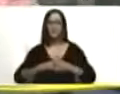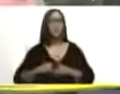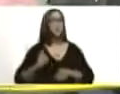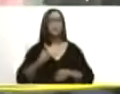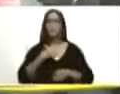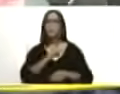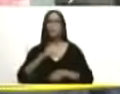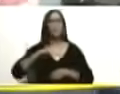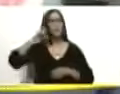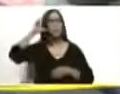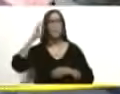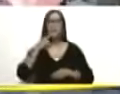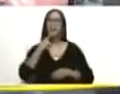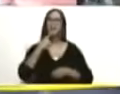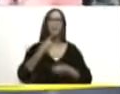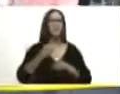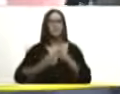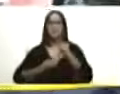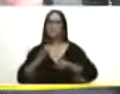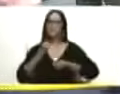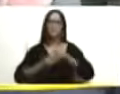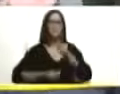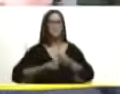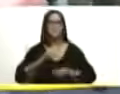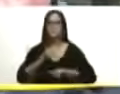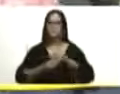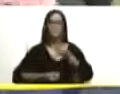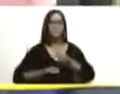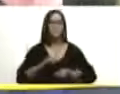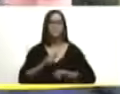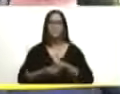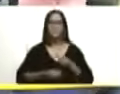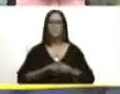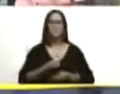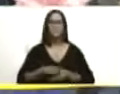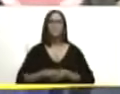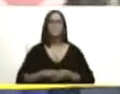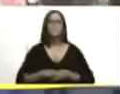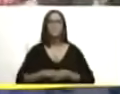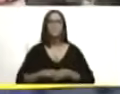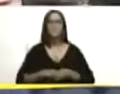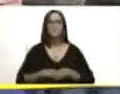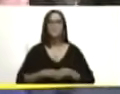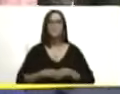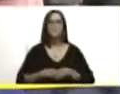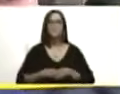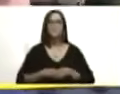Yo no soy Dios para decirte qué hacer.